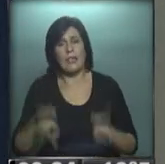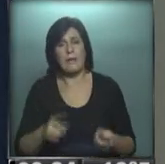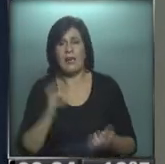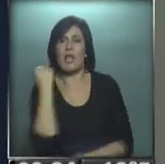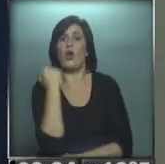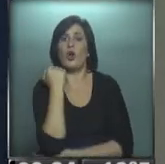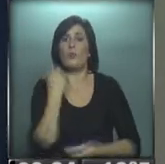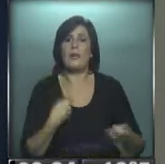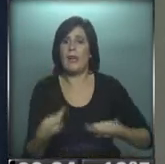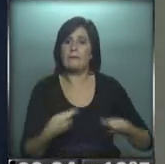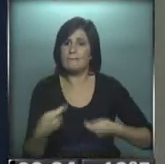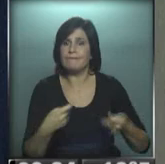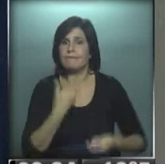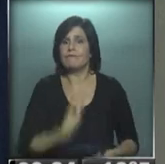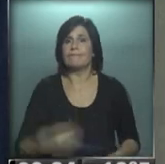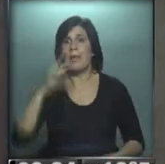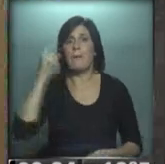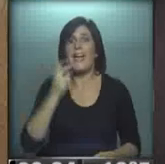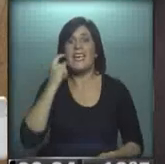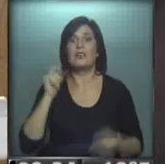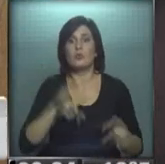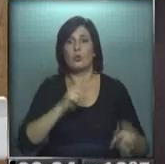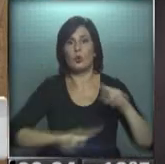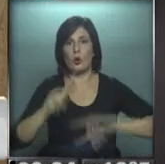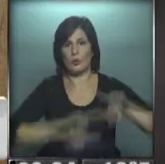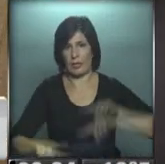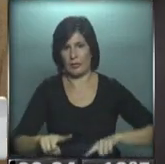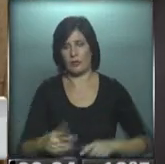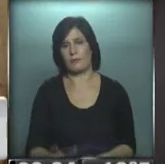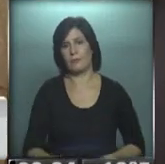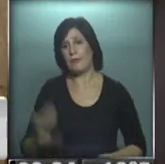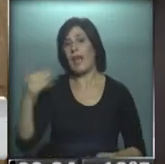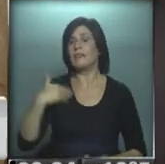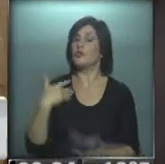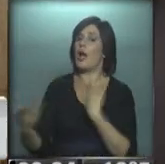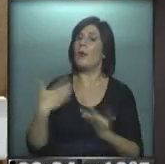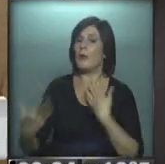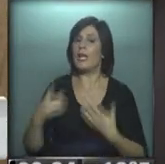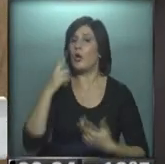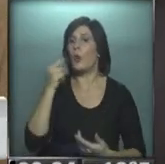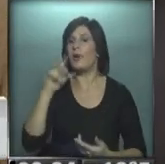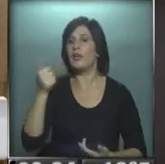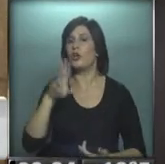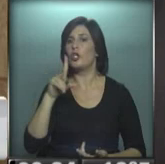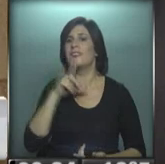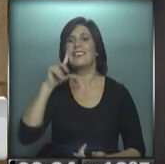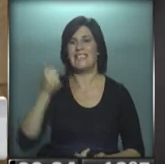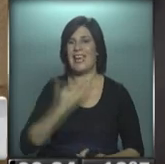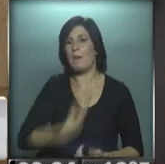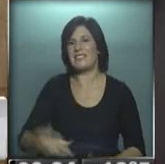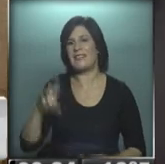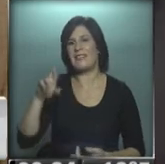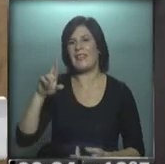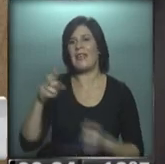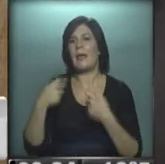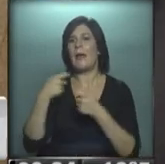económica del presidente Menem y de su gobierno. Yo estuve con el señor Alfonso Cortina, el presidente de Repsol, hace un